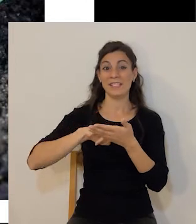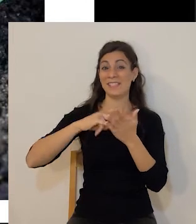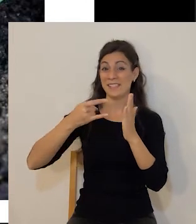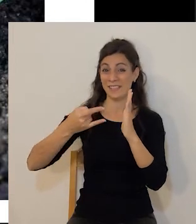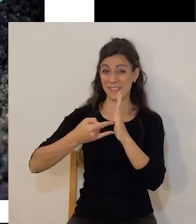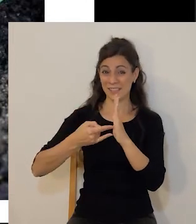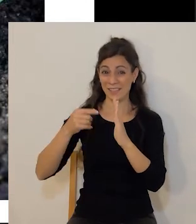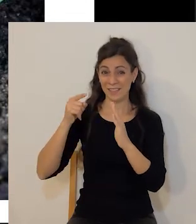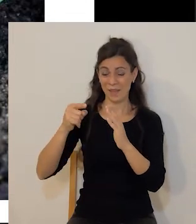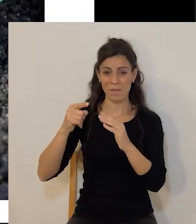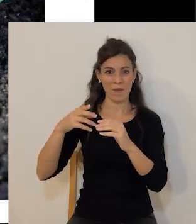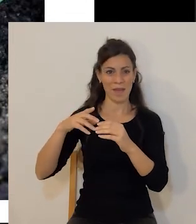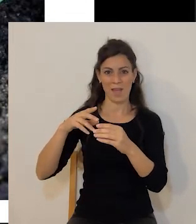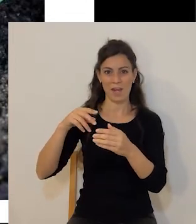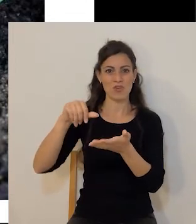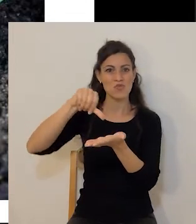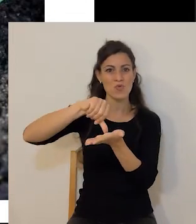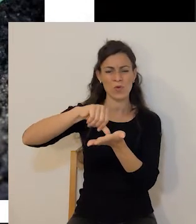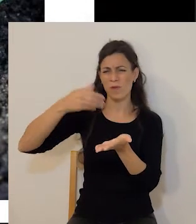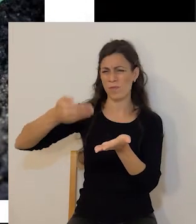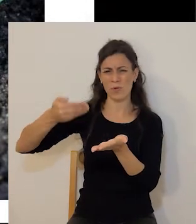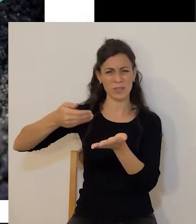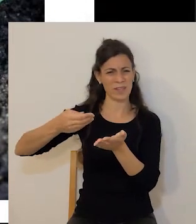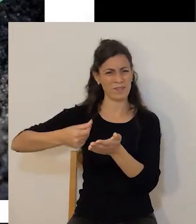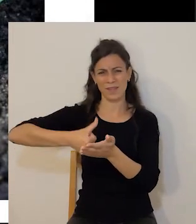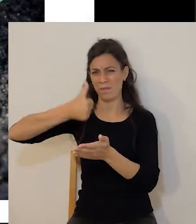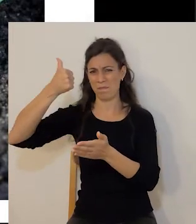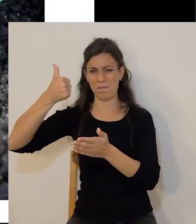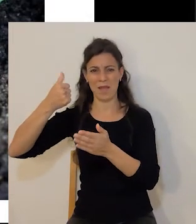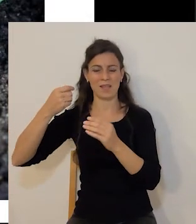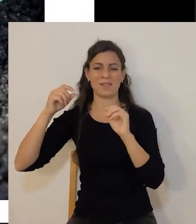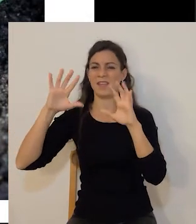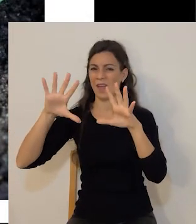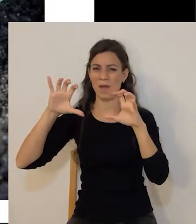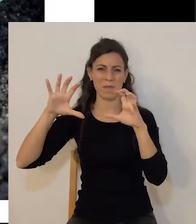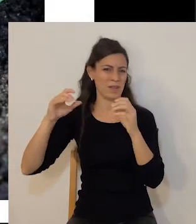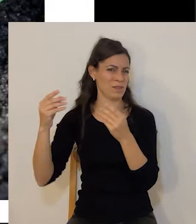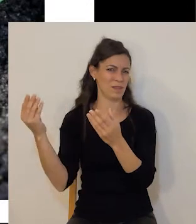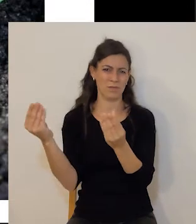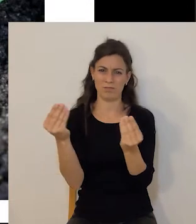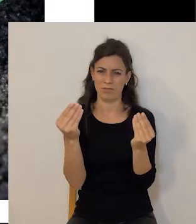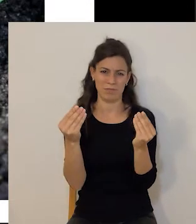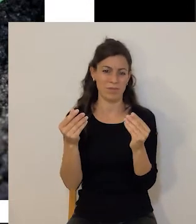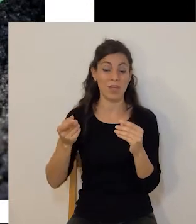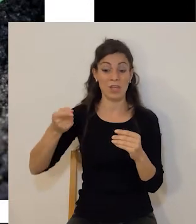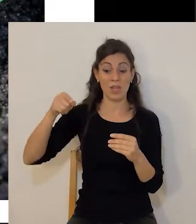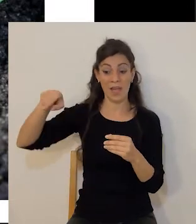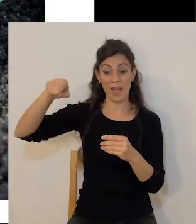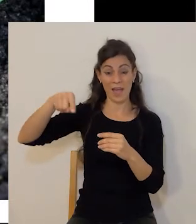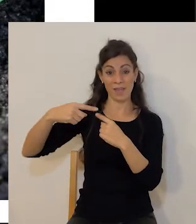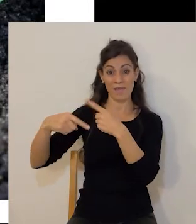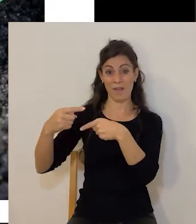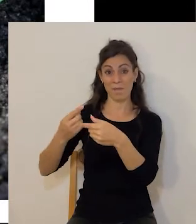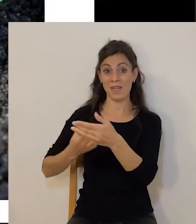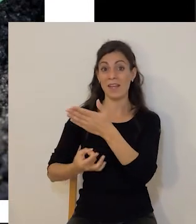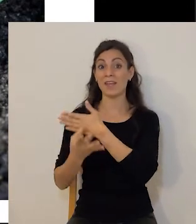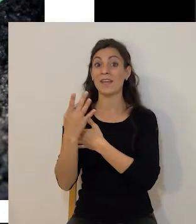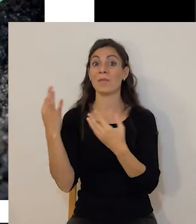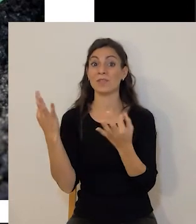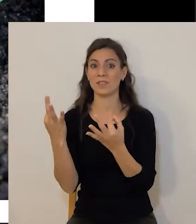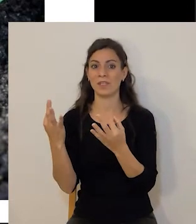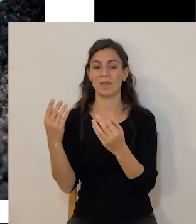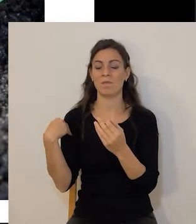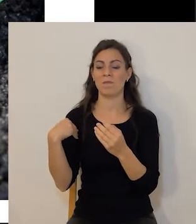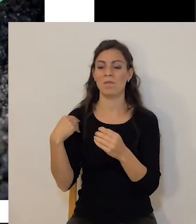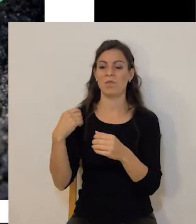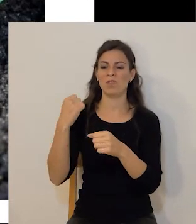sistémicamente es su primer núcleo, es donde se configuran tantísimas cosas. ¿Qué cultivamos ahí? El que cumplan con